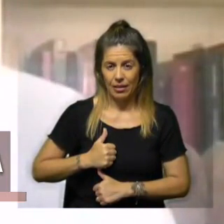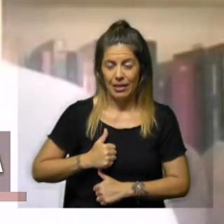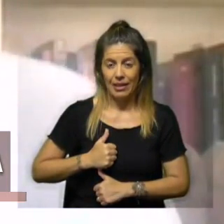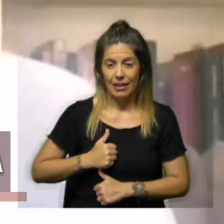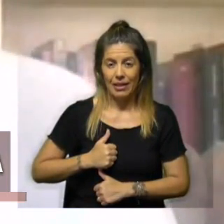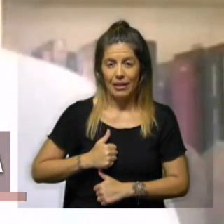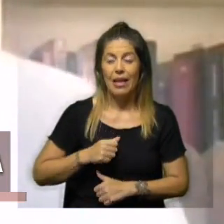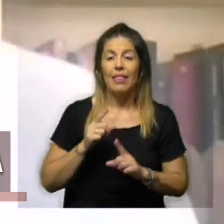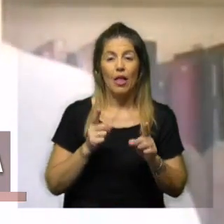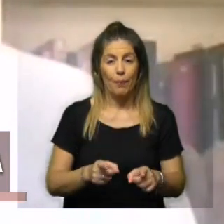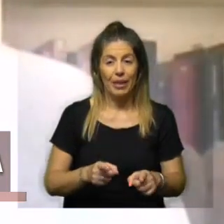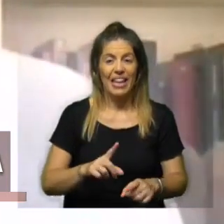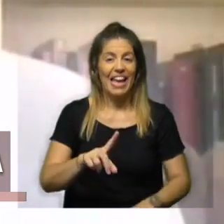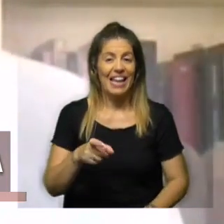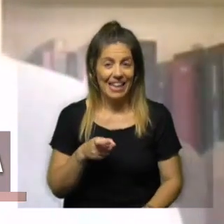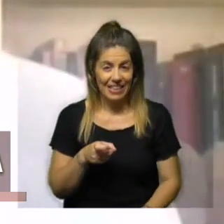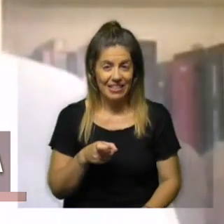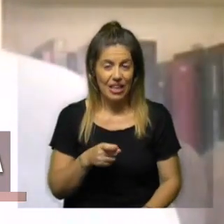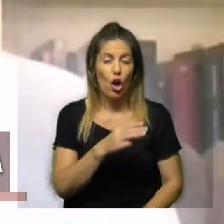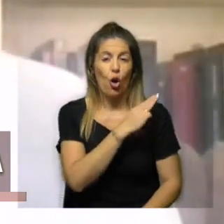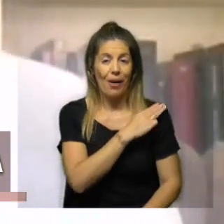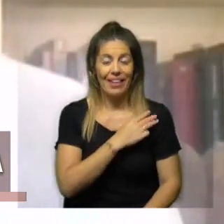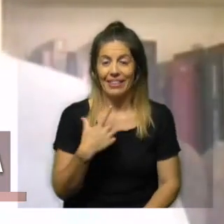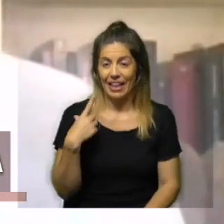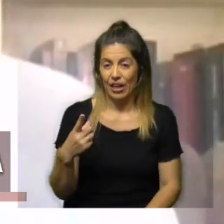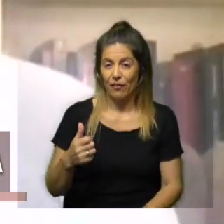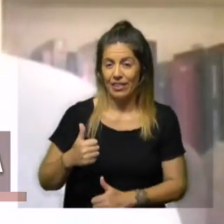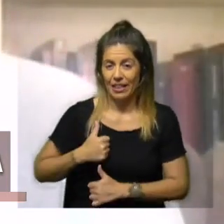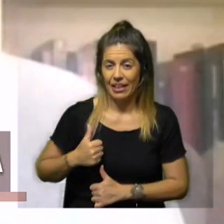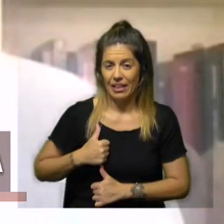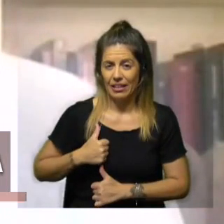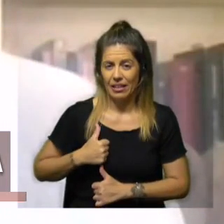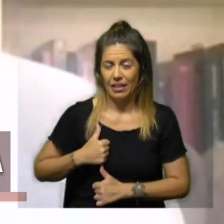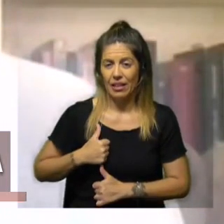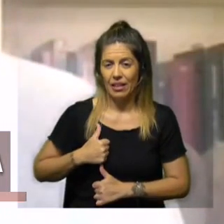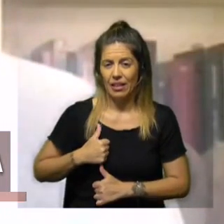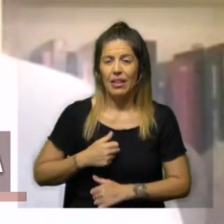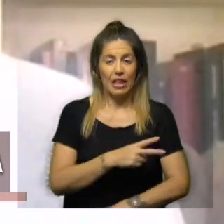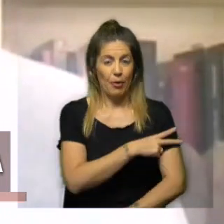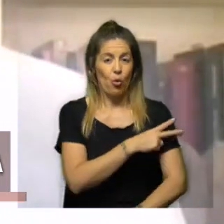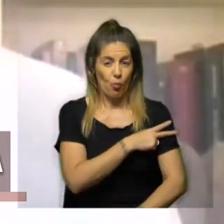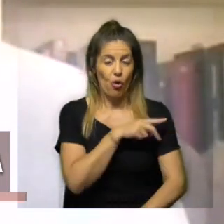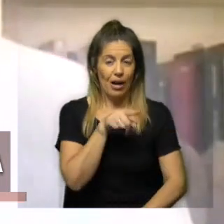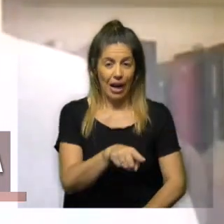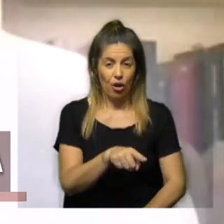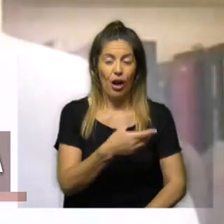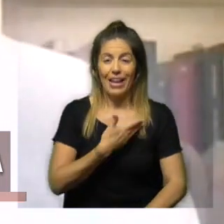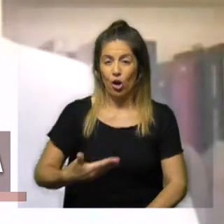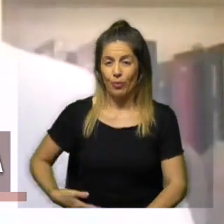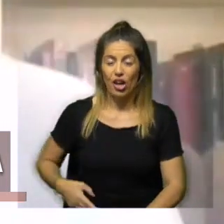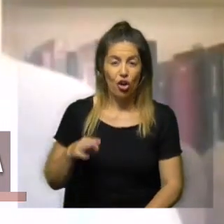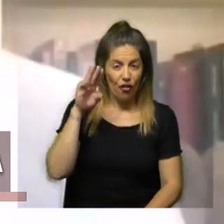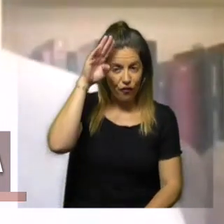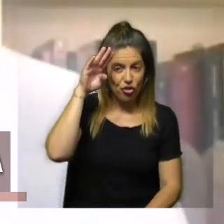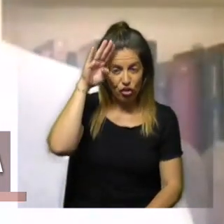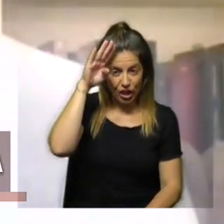Lula. El ex comandante jefe del ejército, que ocupó un cargo ministerial en el gobierno de Bolsonaro, y las Boas, durante el